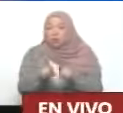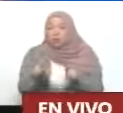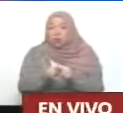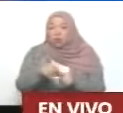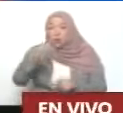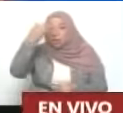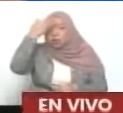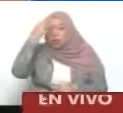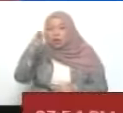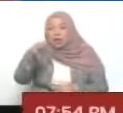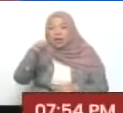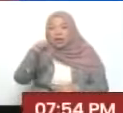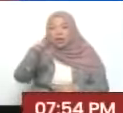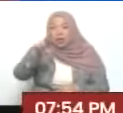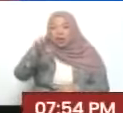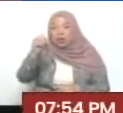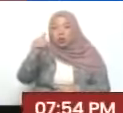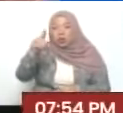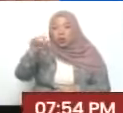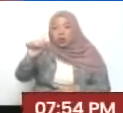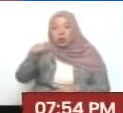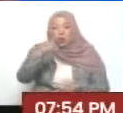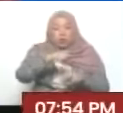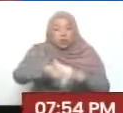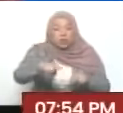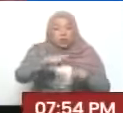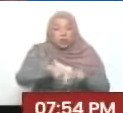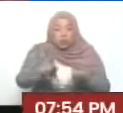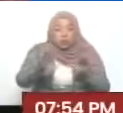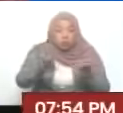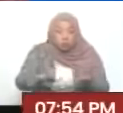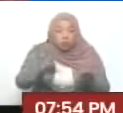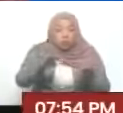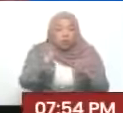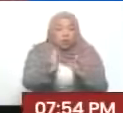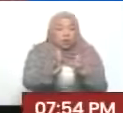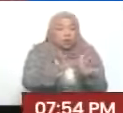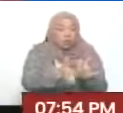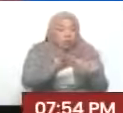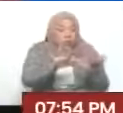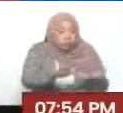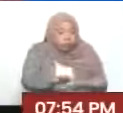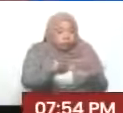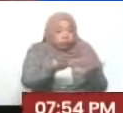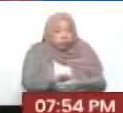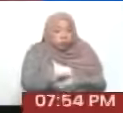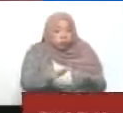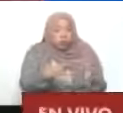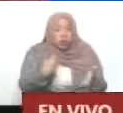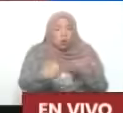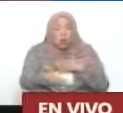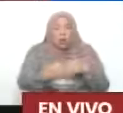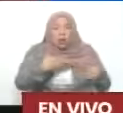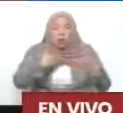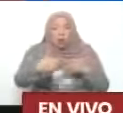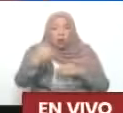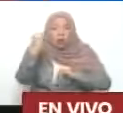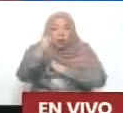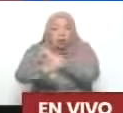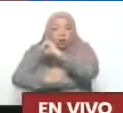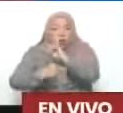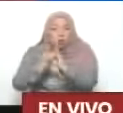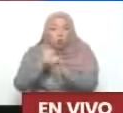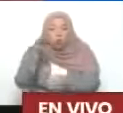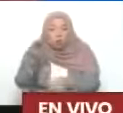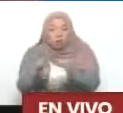a los niños musulmanes, a los niños cristianos. Terrible. Que se pasa por encima de la Corte Internacional de